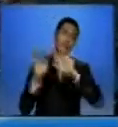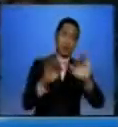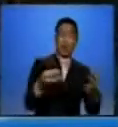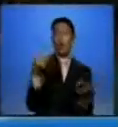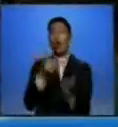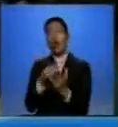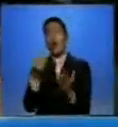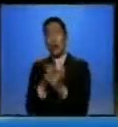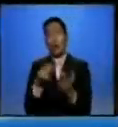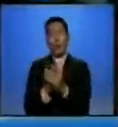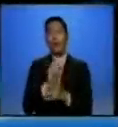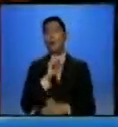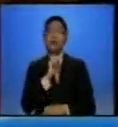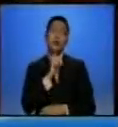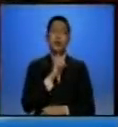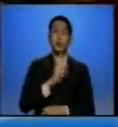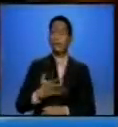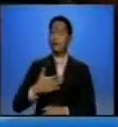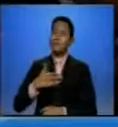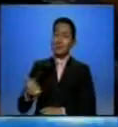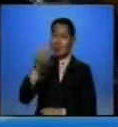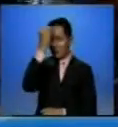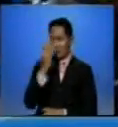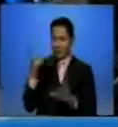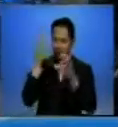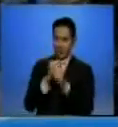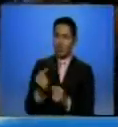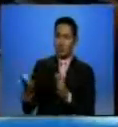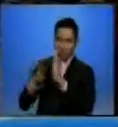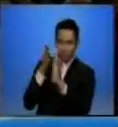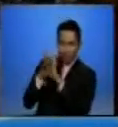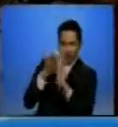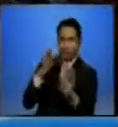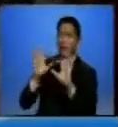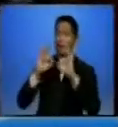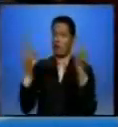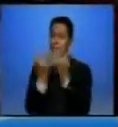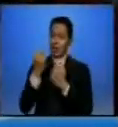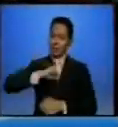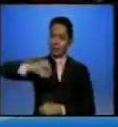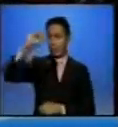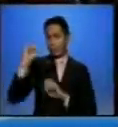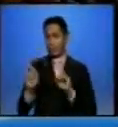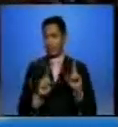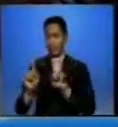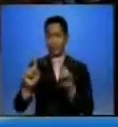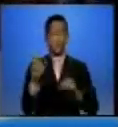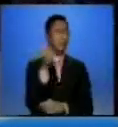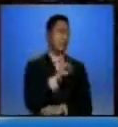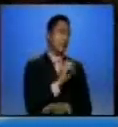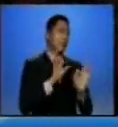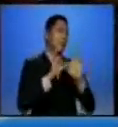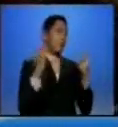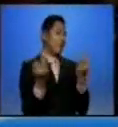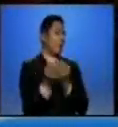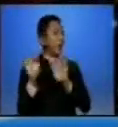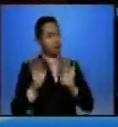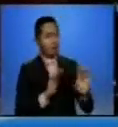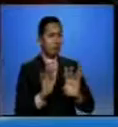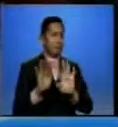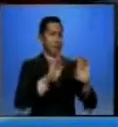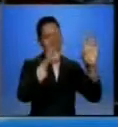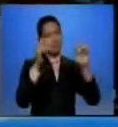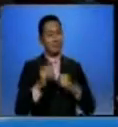su monigote. Señor, ¿cómo está? Muy buenas noches. Bueno, cuéntenos, usted paseando en familia. Paseando con la familia aquí para que los niños se distraigan un